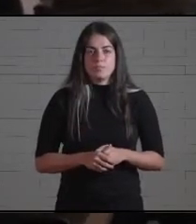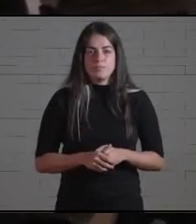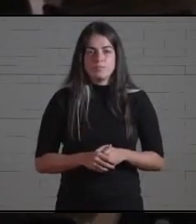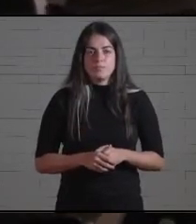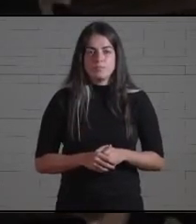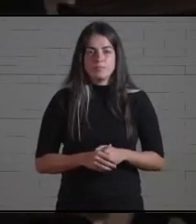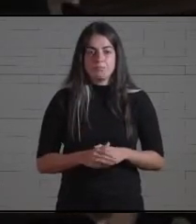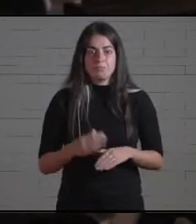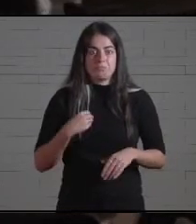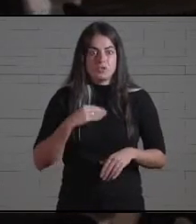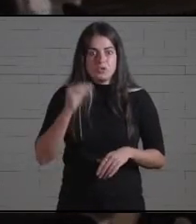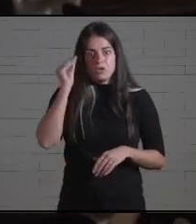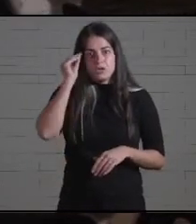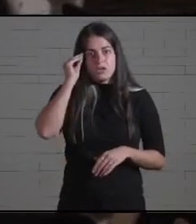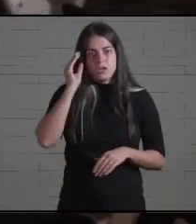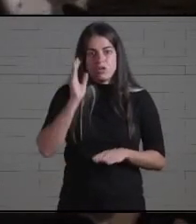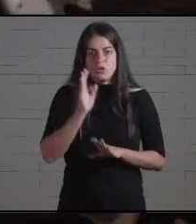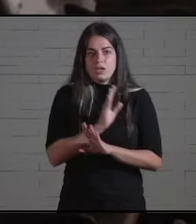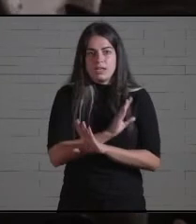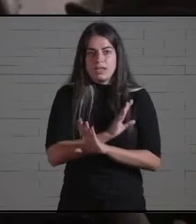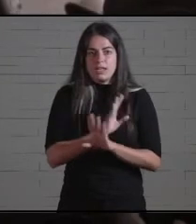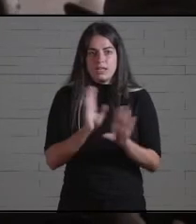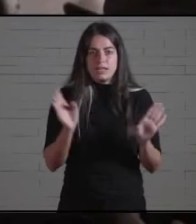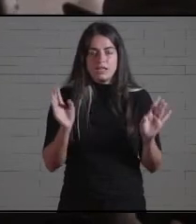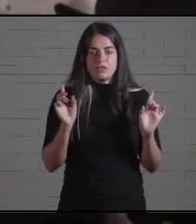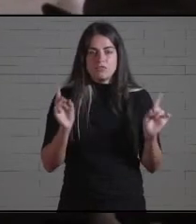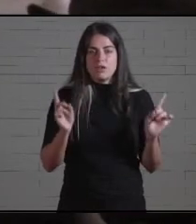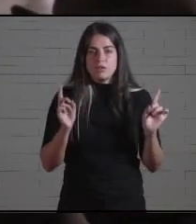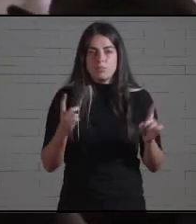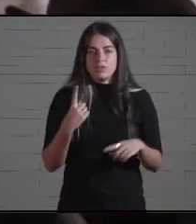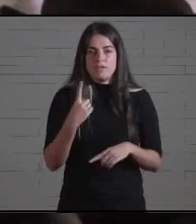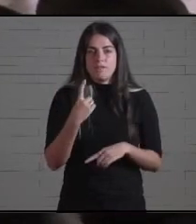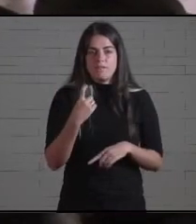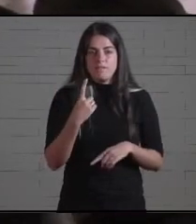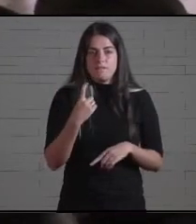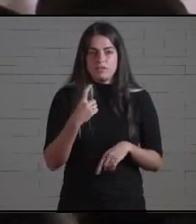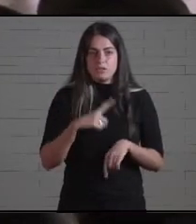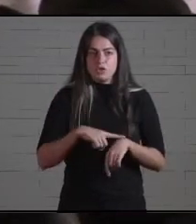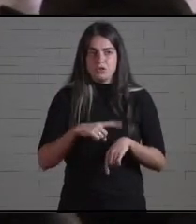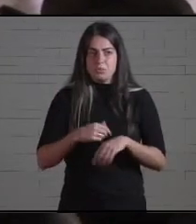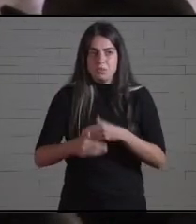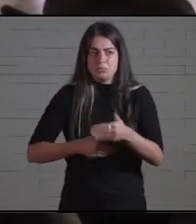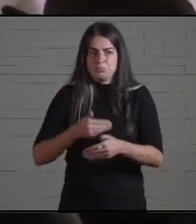Pues yo creo que ya solamente me queda, voy bien de tiempo,